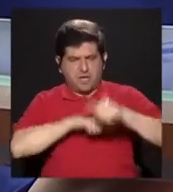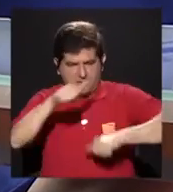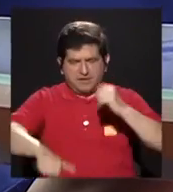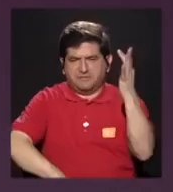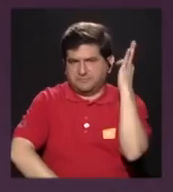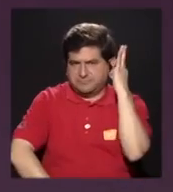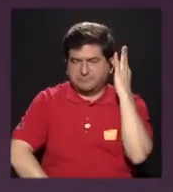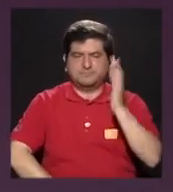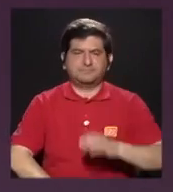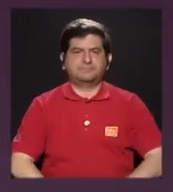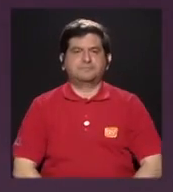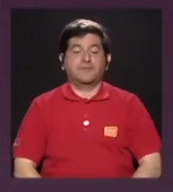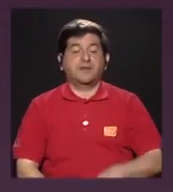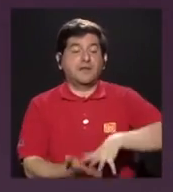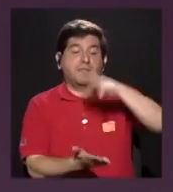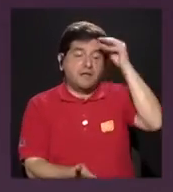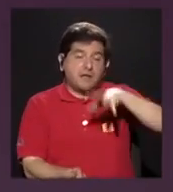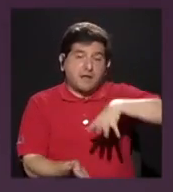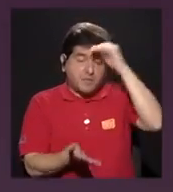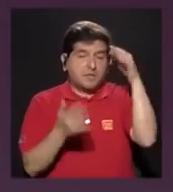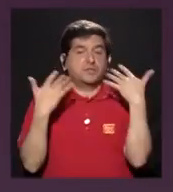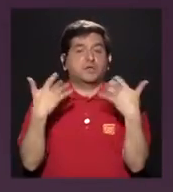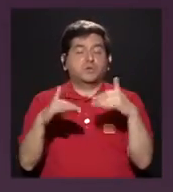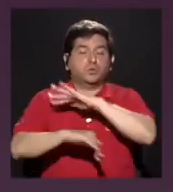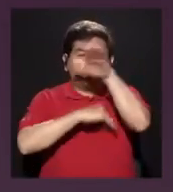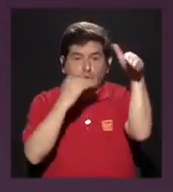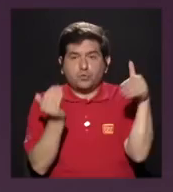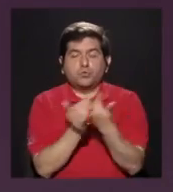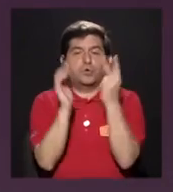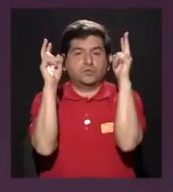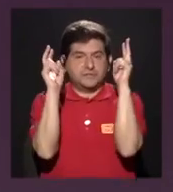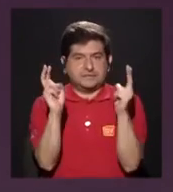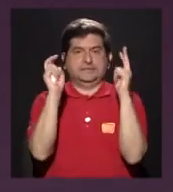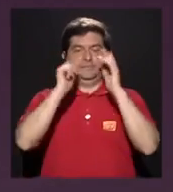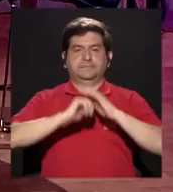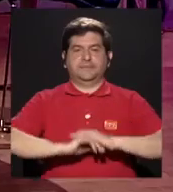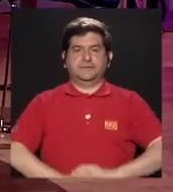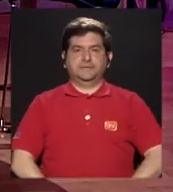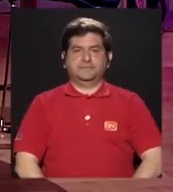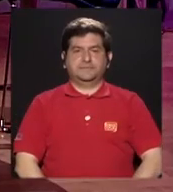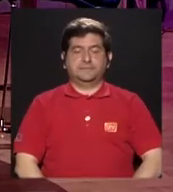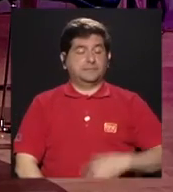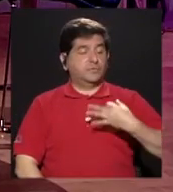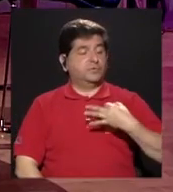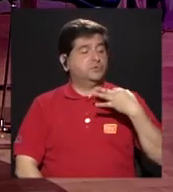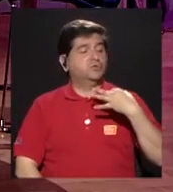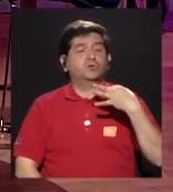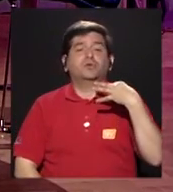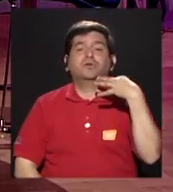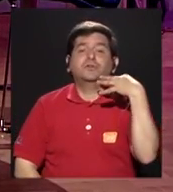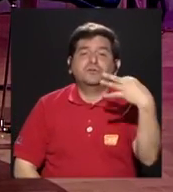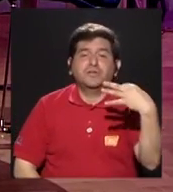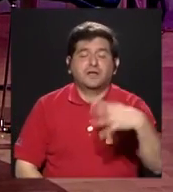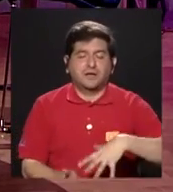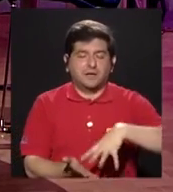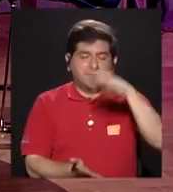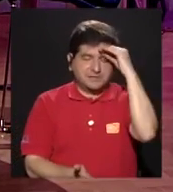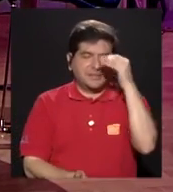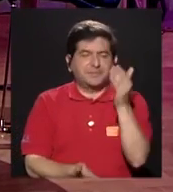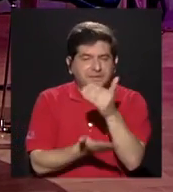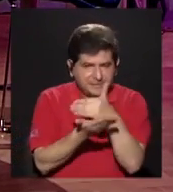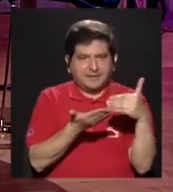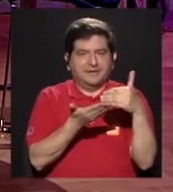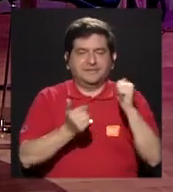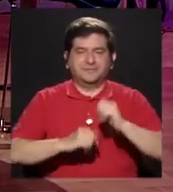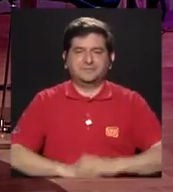y aprendiendo montones de todo este tema porque cada día se aprende un poquito más